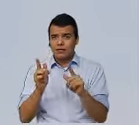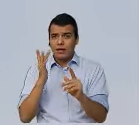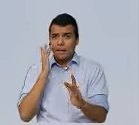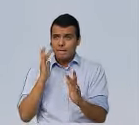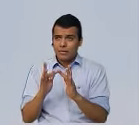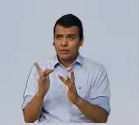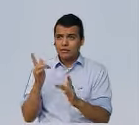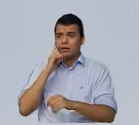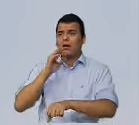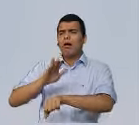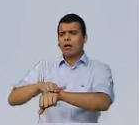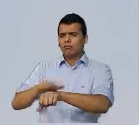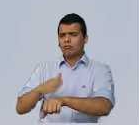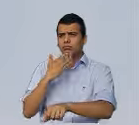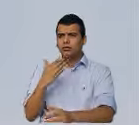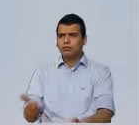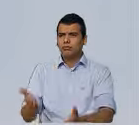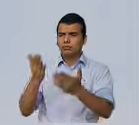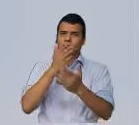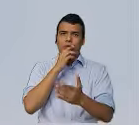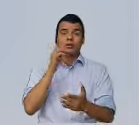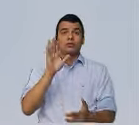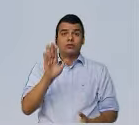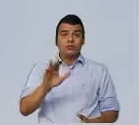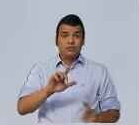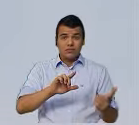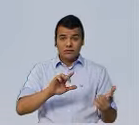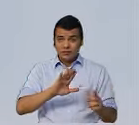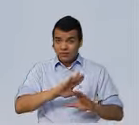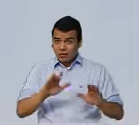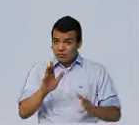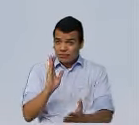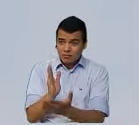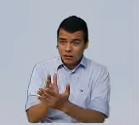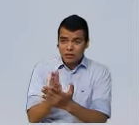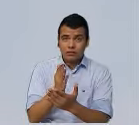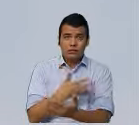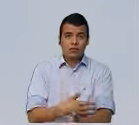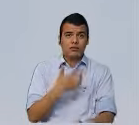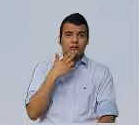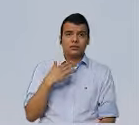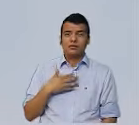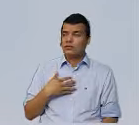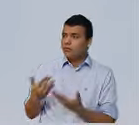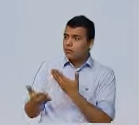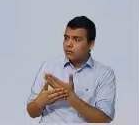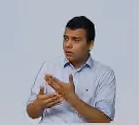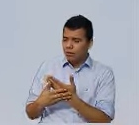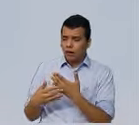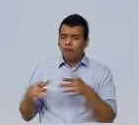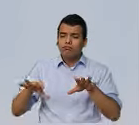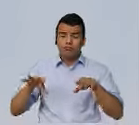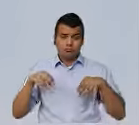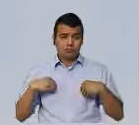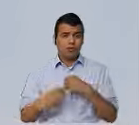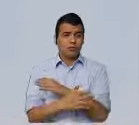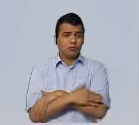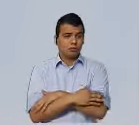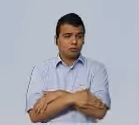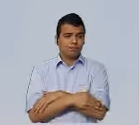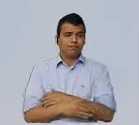médica. Realmente la recomendación médica es si tú ya eres diabética, debes llevar el tratamiento juicioso que el médico te